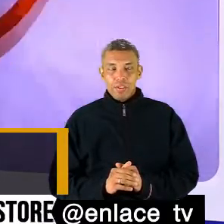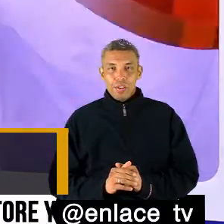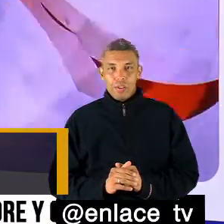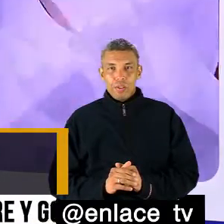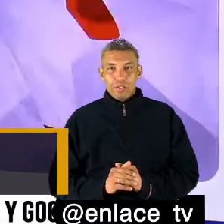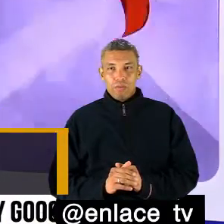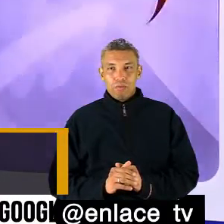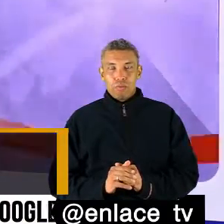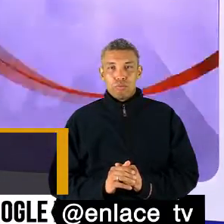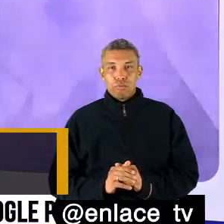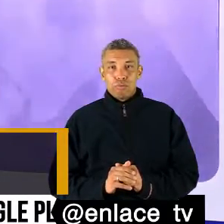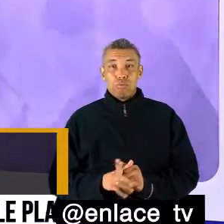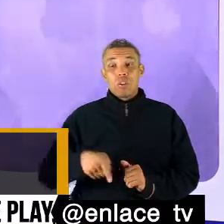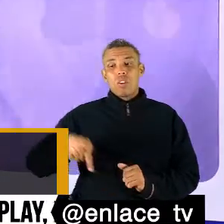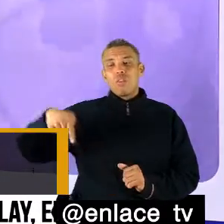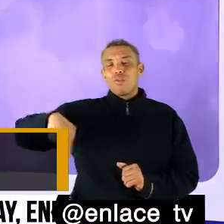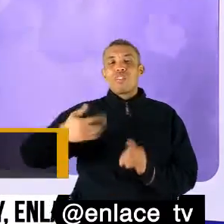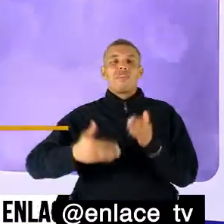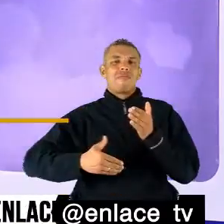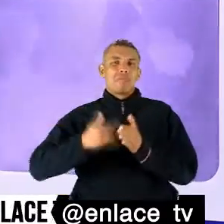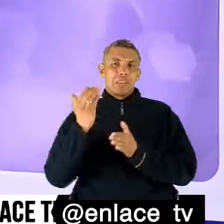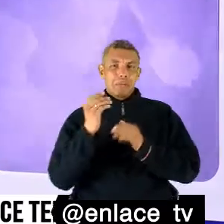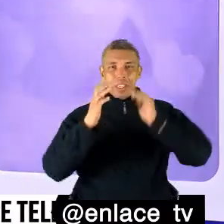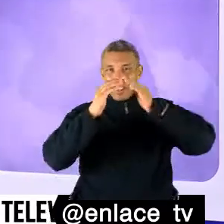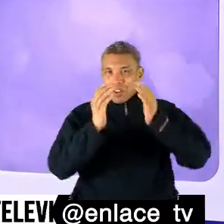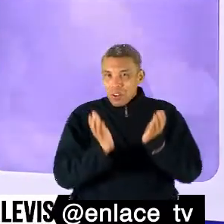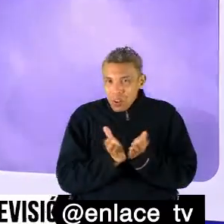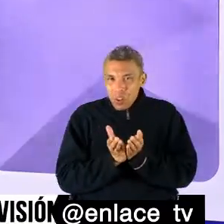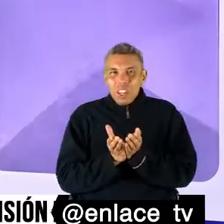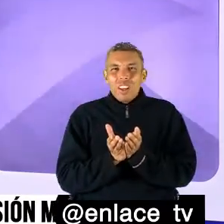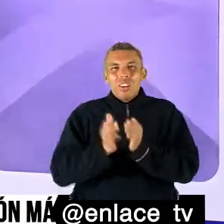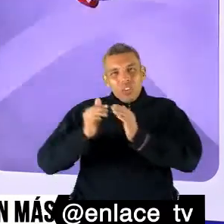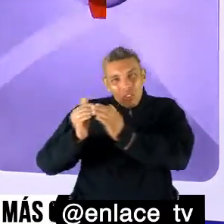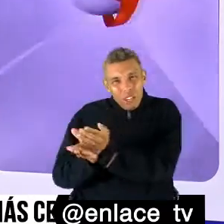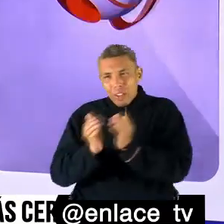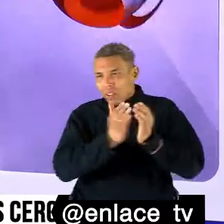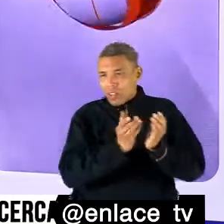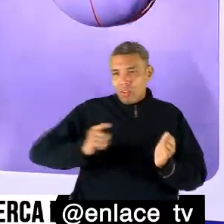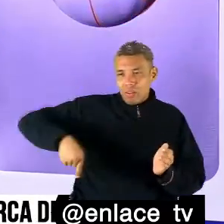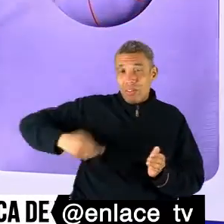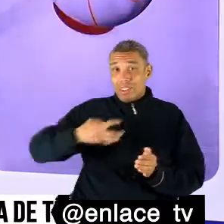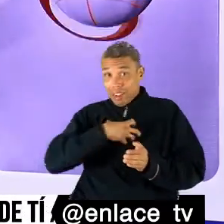en el día de hoy los Juegos Intercolegiados Supérate con el Deporte en la disciplina de microfútbol.